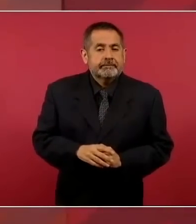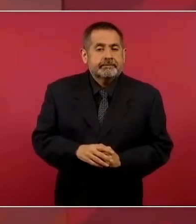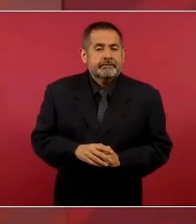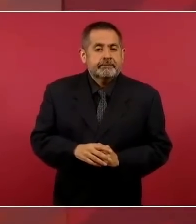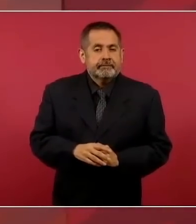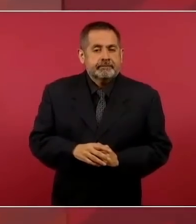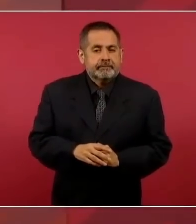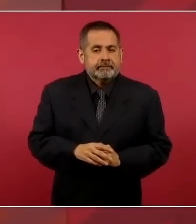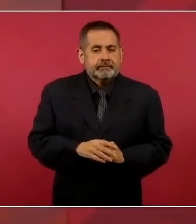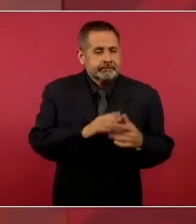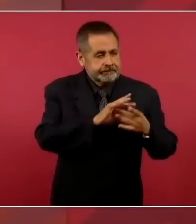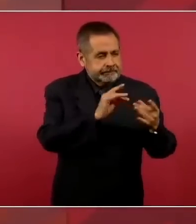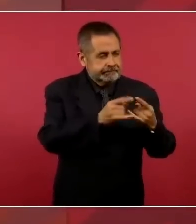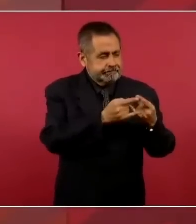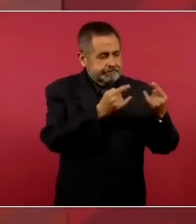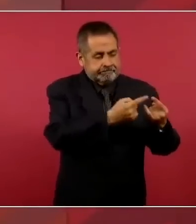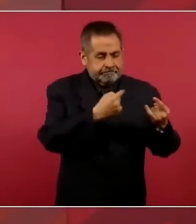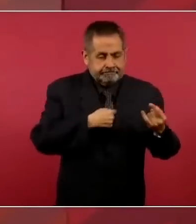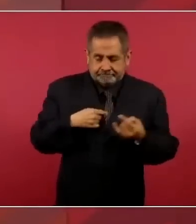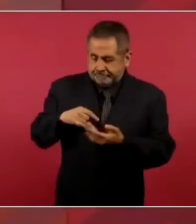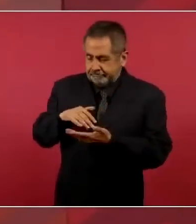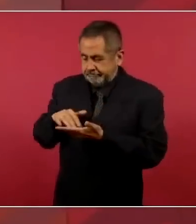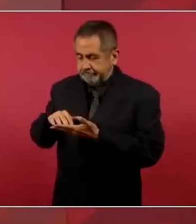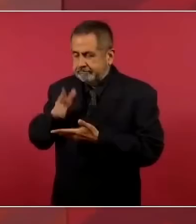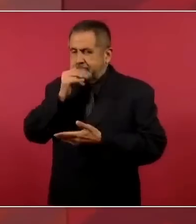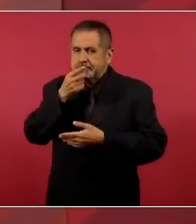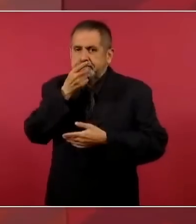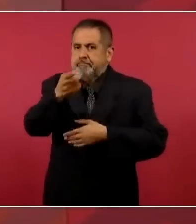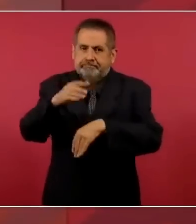que desde luego no la puedo contar aquí,